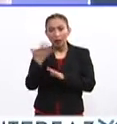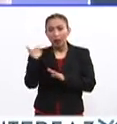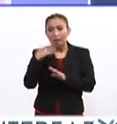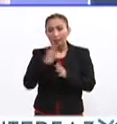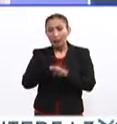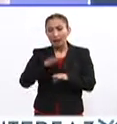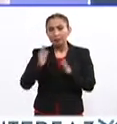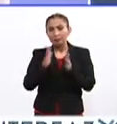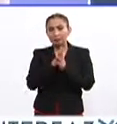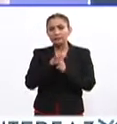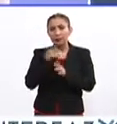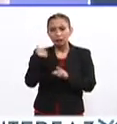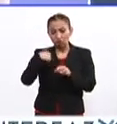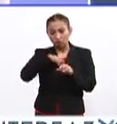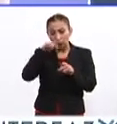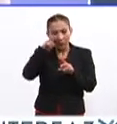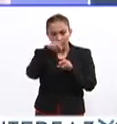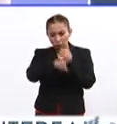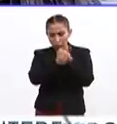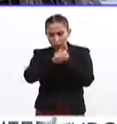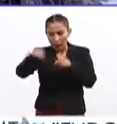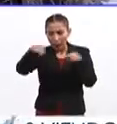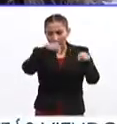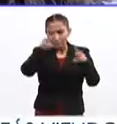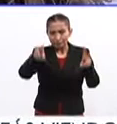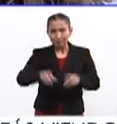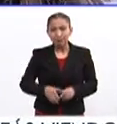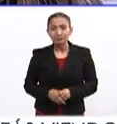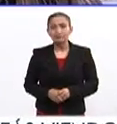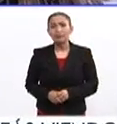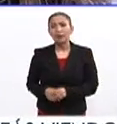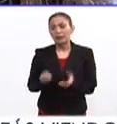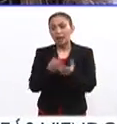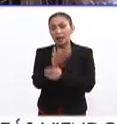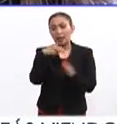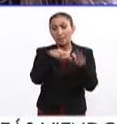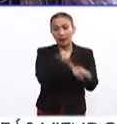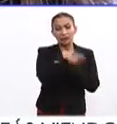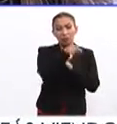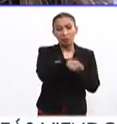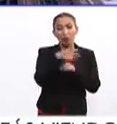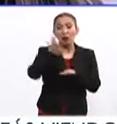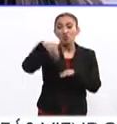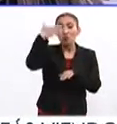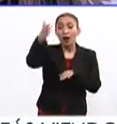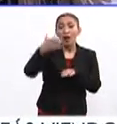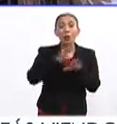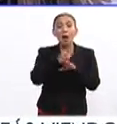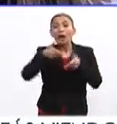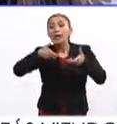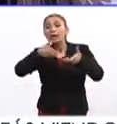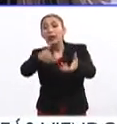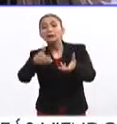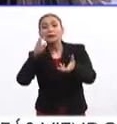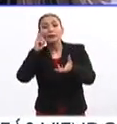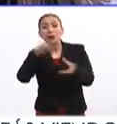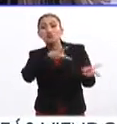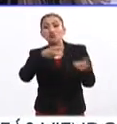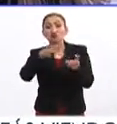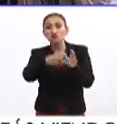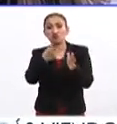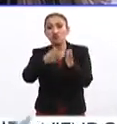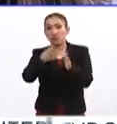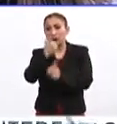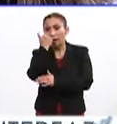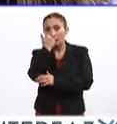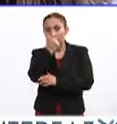gran participación. Bueno, detectamos todo este tema, las salidas del metro que son vulnerables, en qué calles están asaltando más a